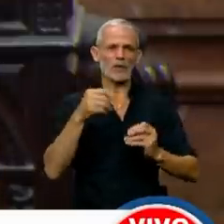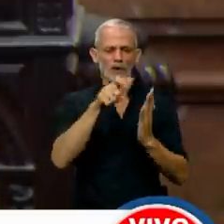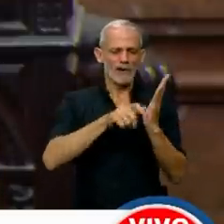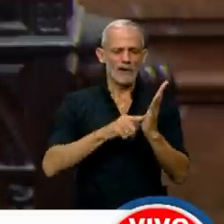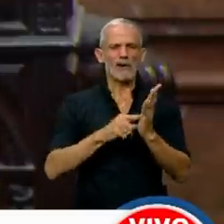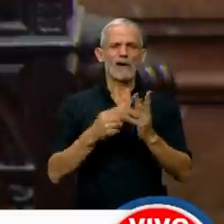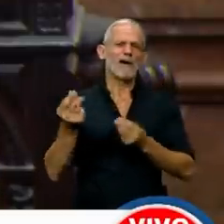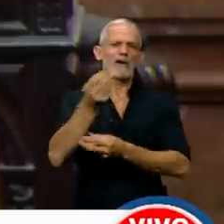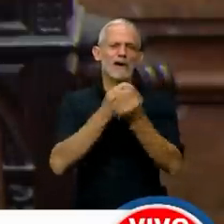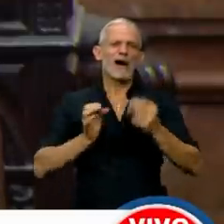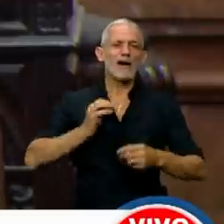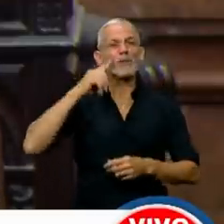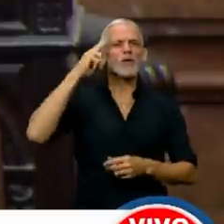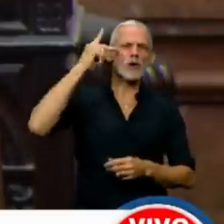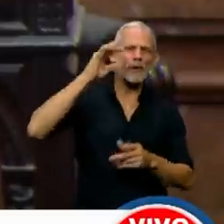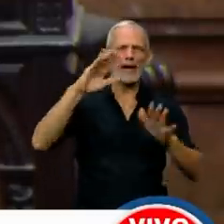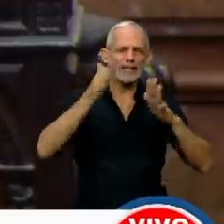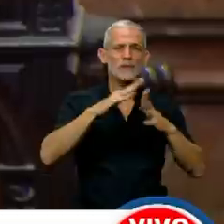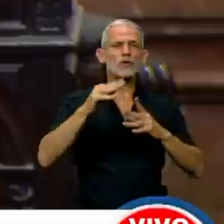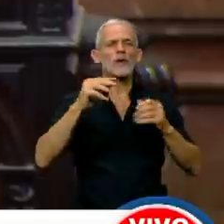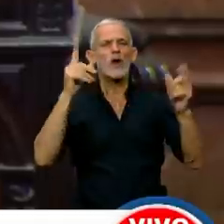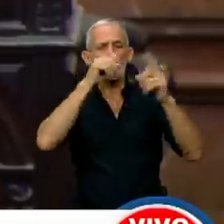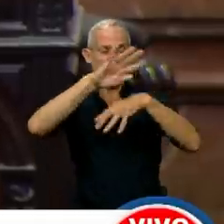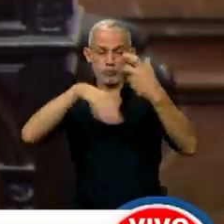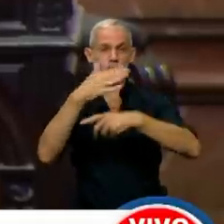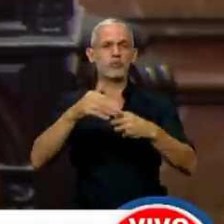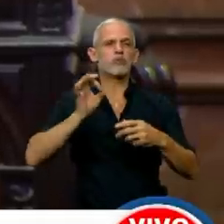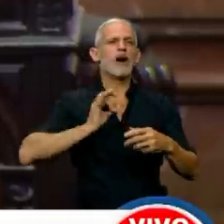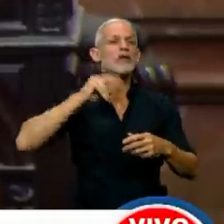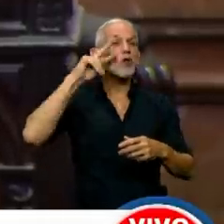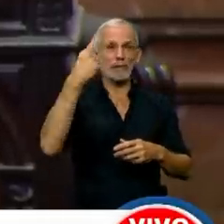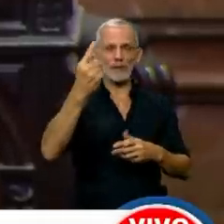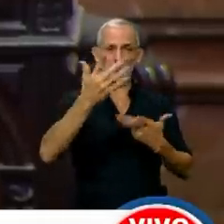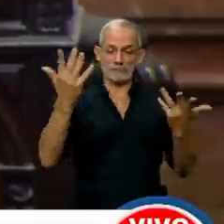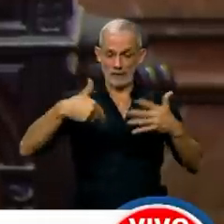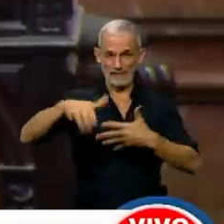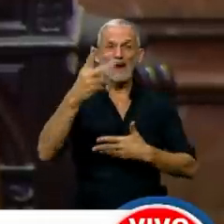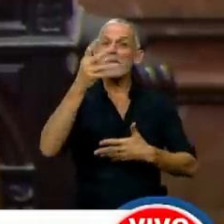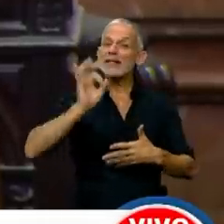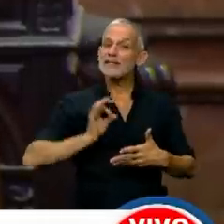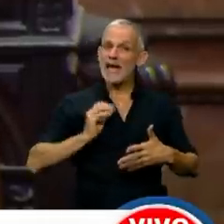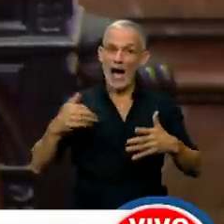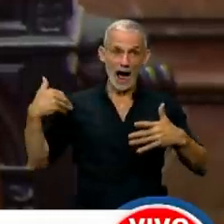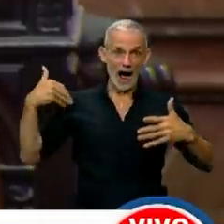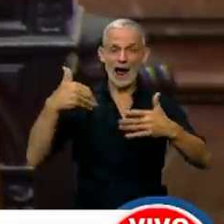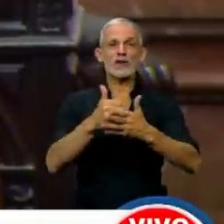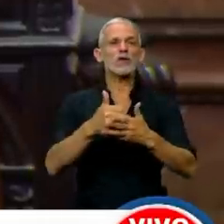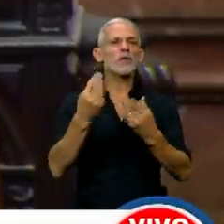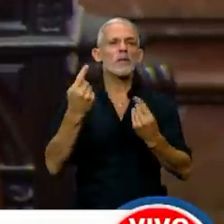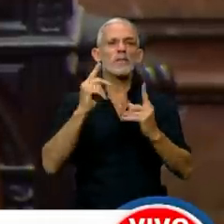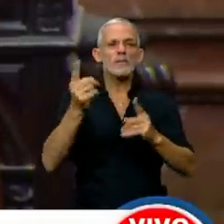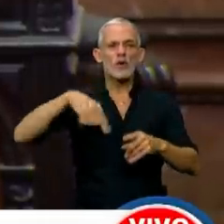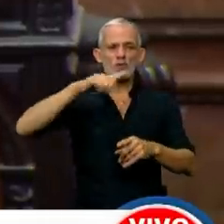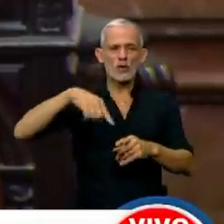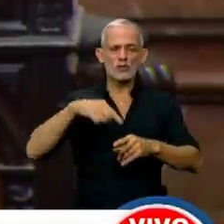neoliberales de los 90 la crisis del 2001 en pocas horas se van a cumplir 20 años de lo que nosotros